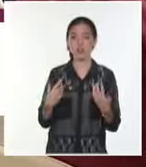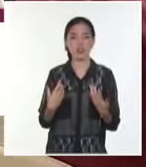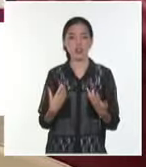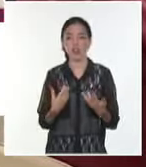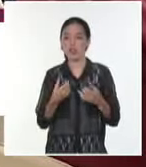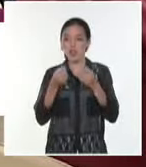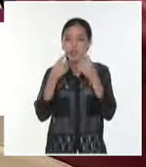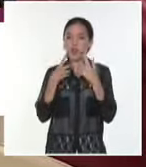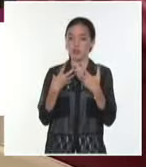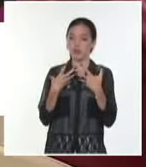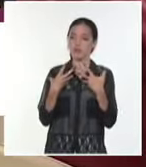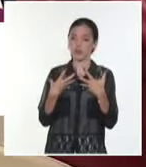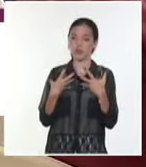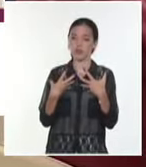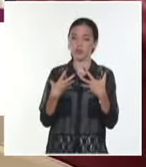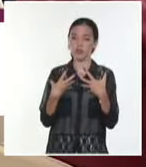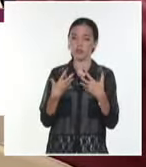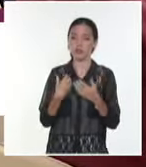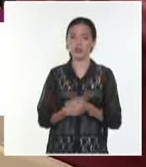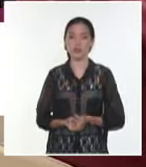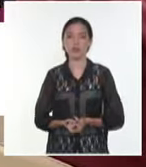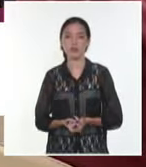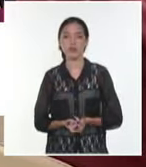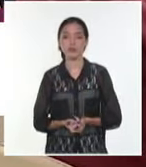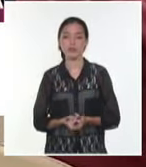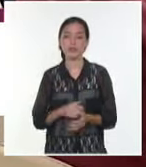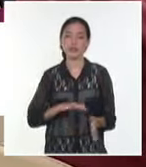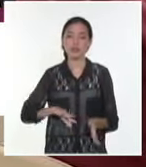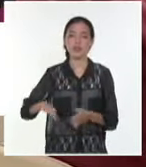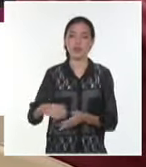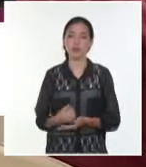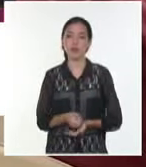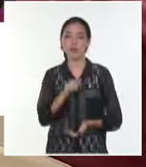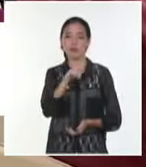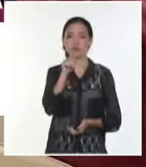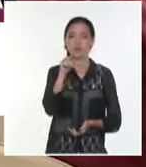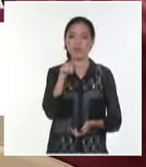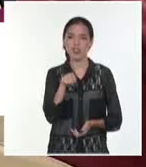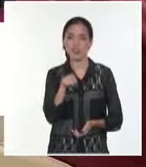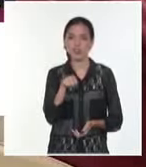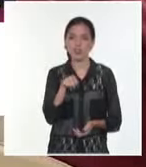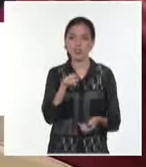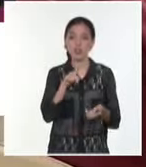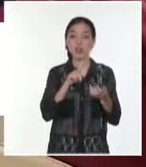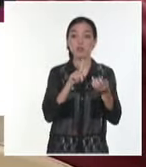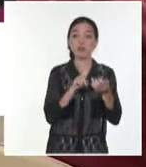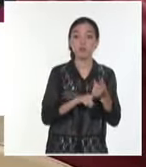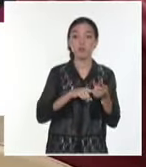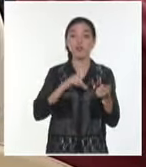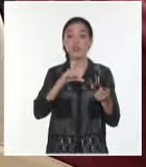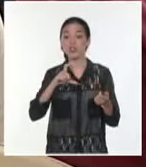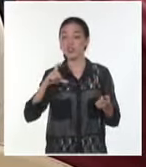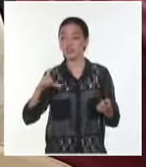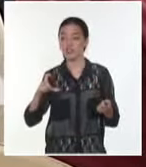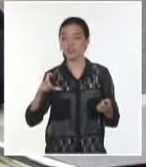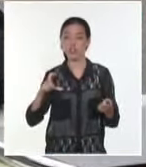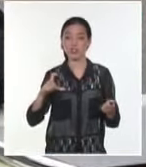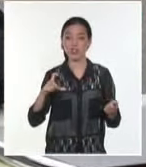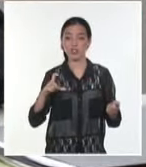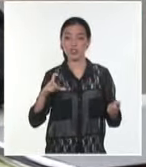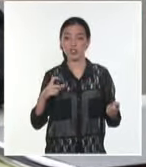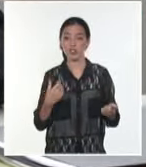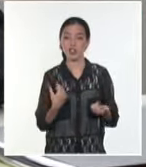si desde el partido nosotros en todos los lugares hemos convertido de verdad esa